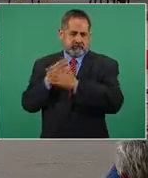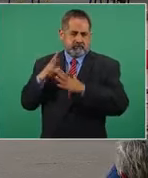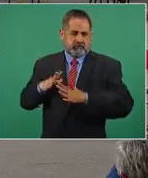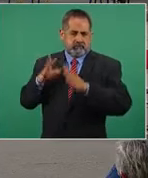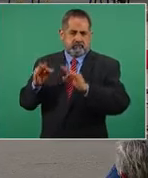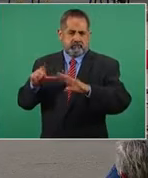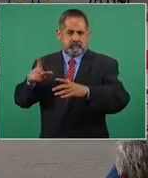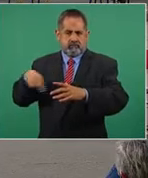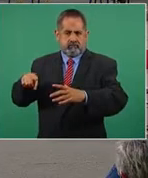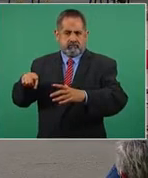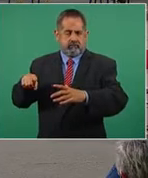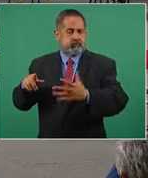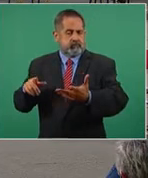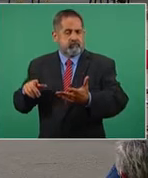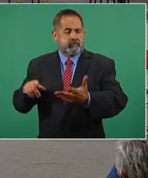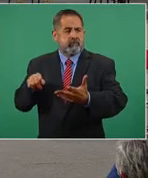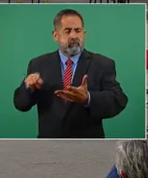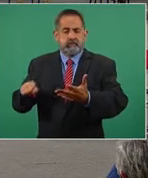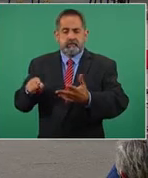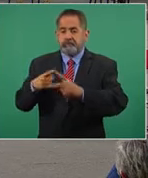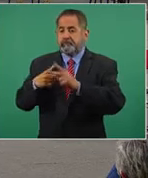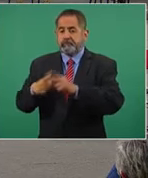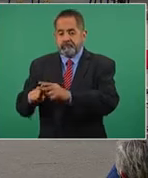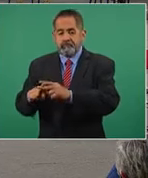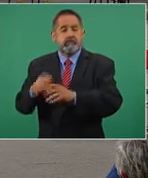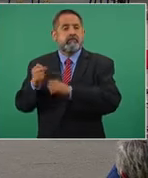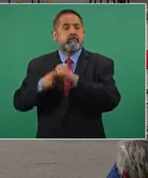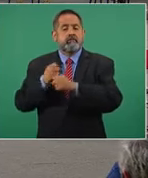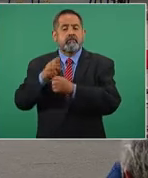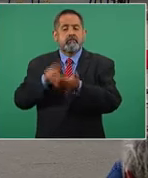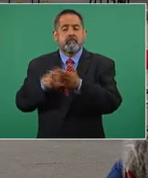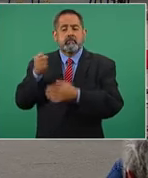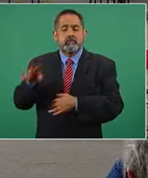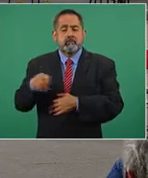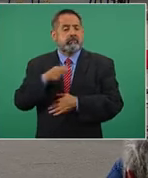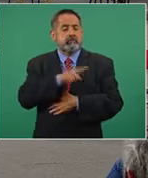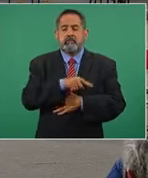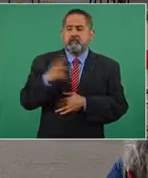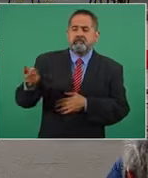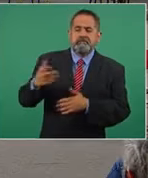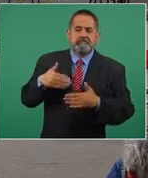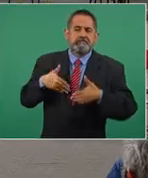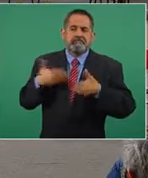al inicio de su creación en 2019, tenía